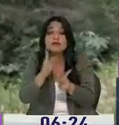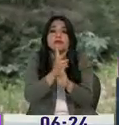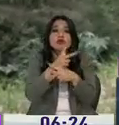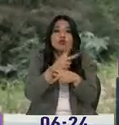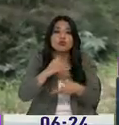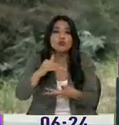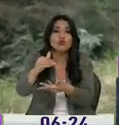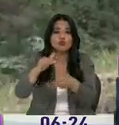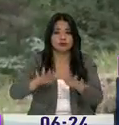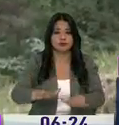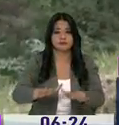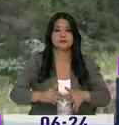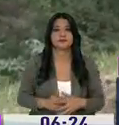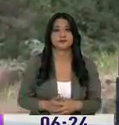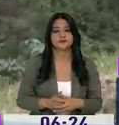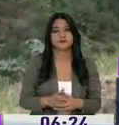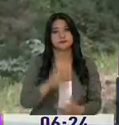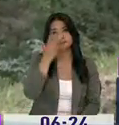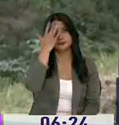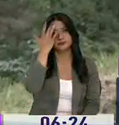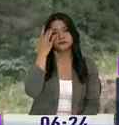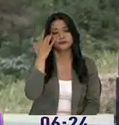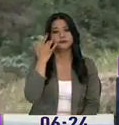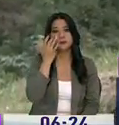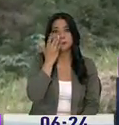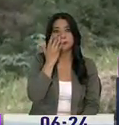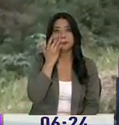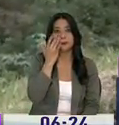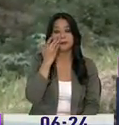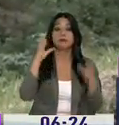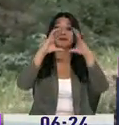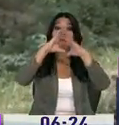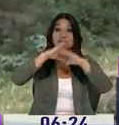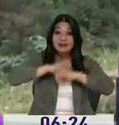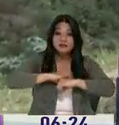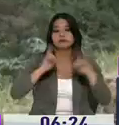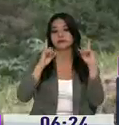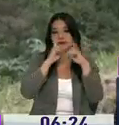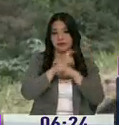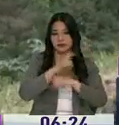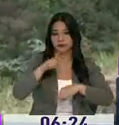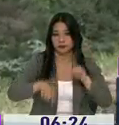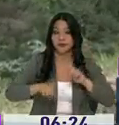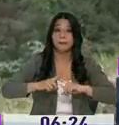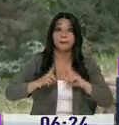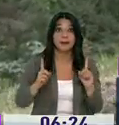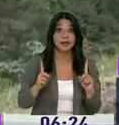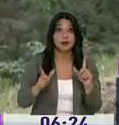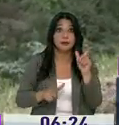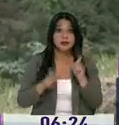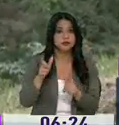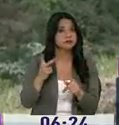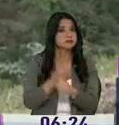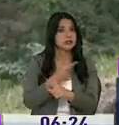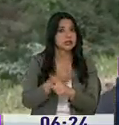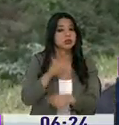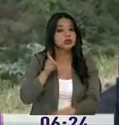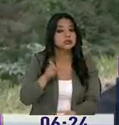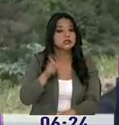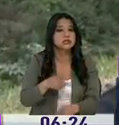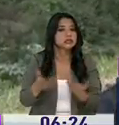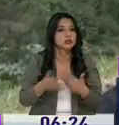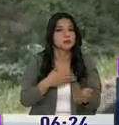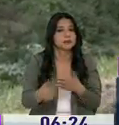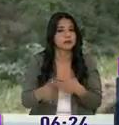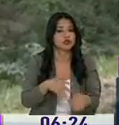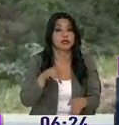de acá de Monte Olivo. Claro que en horas de la oscuridad es un poco complicado, pero de hecho la gente se arriesga por la necesidad de que tiene que sacar